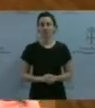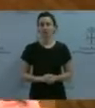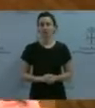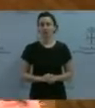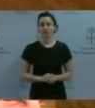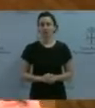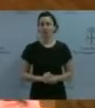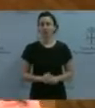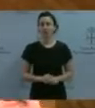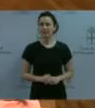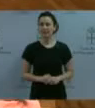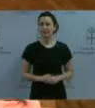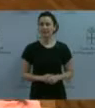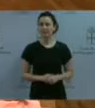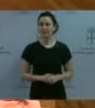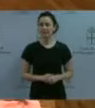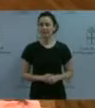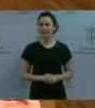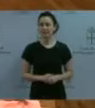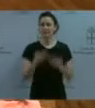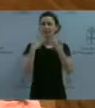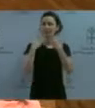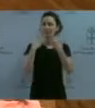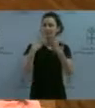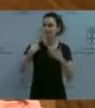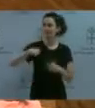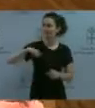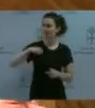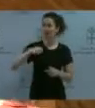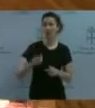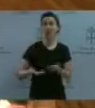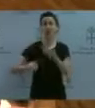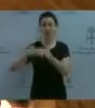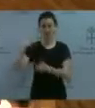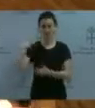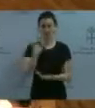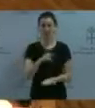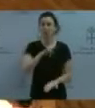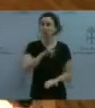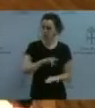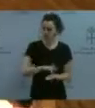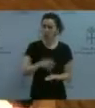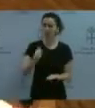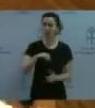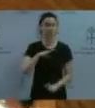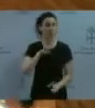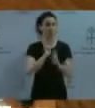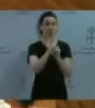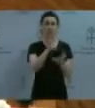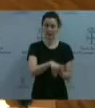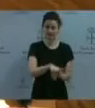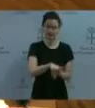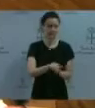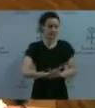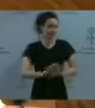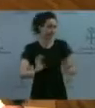Muchas gracias, señor presidente. En su día ya manifestamos nuestra intención de votar en contra. Ya votamos en contra. Volveremos a votar en